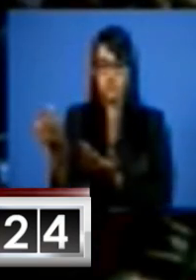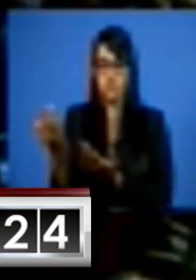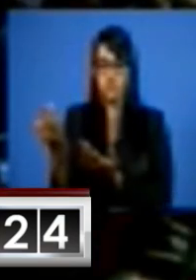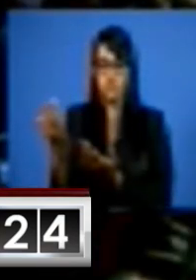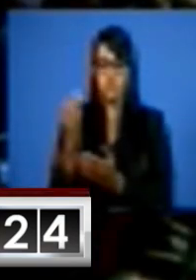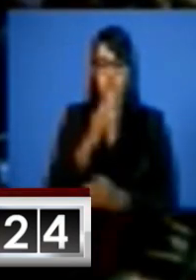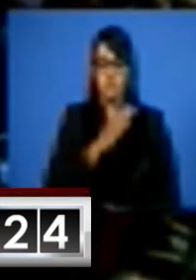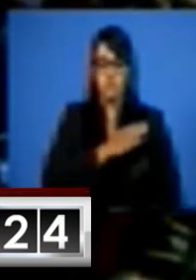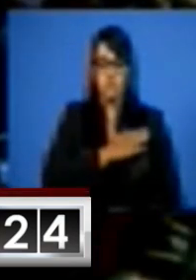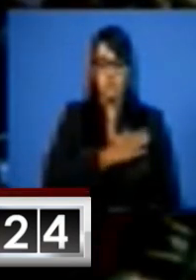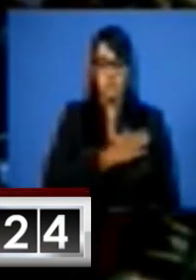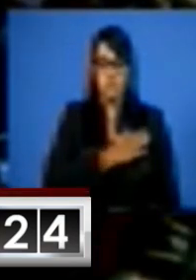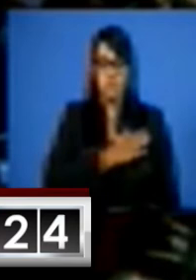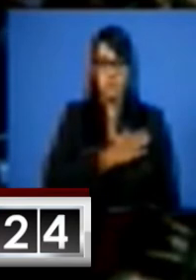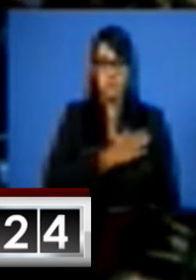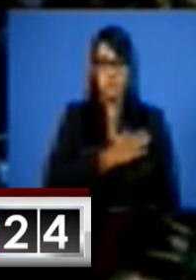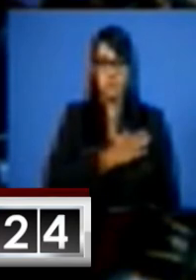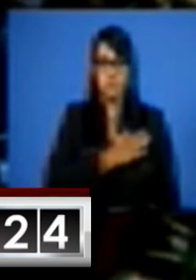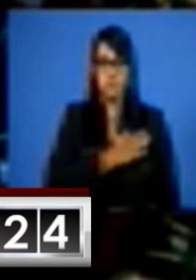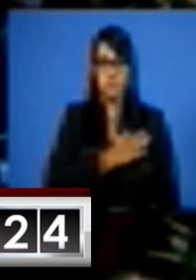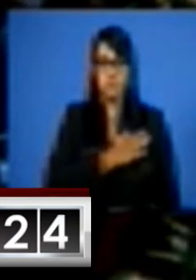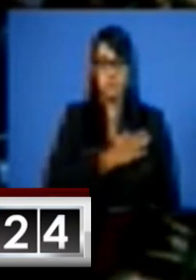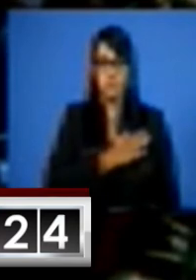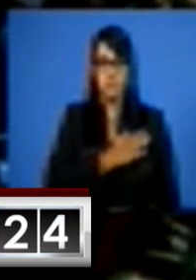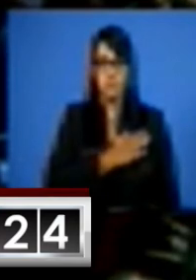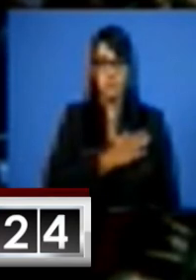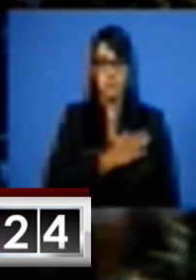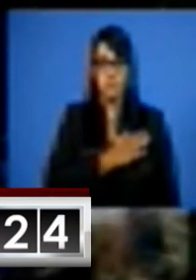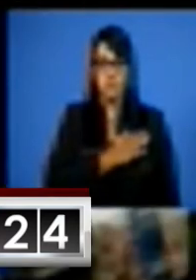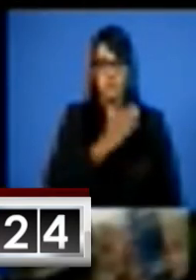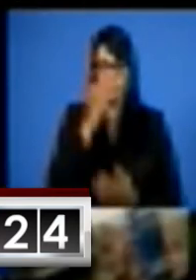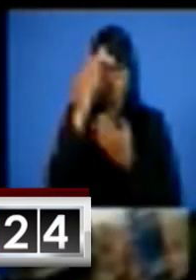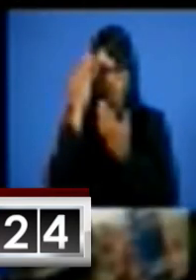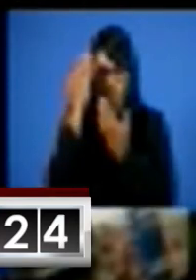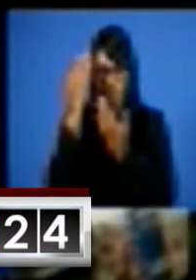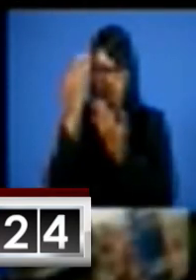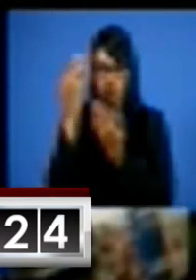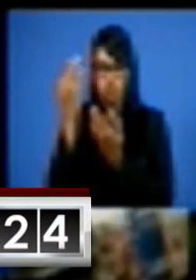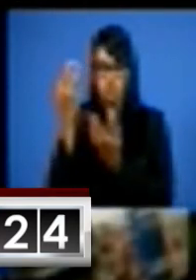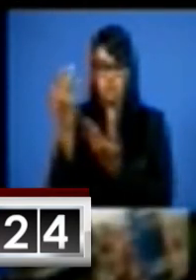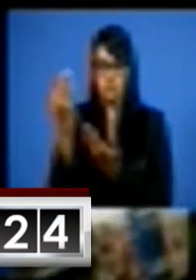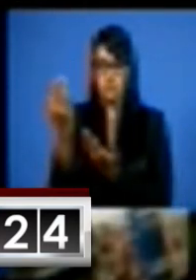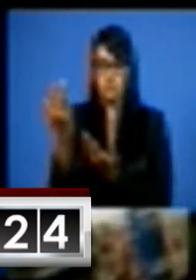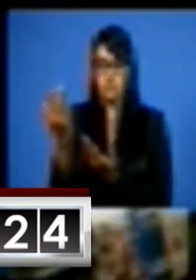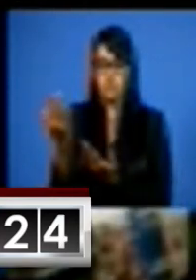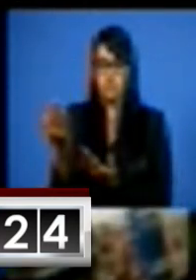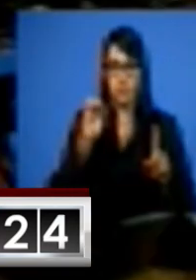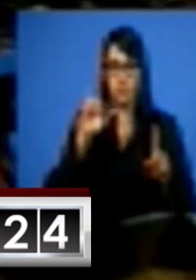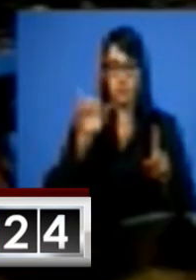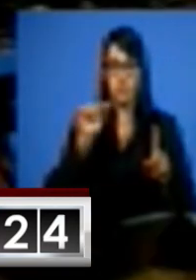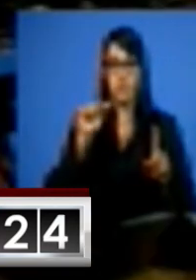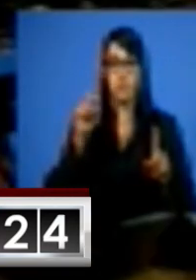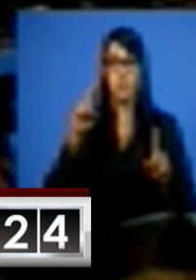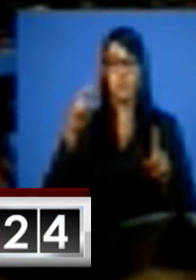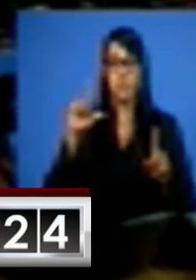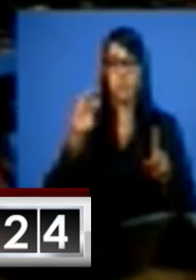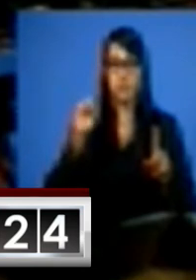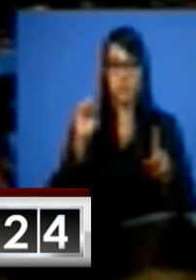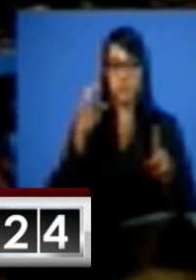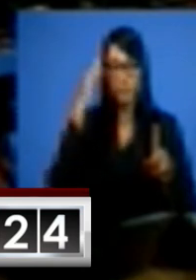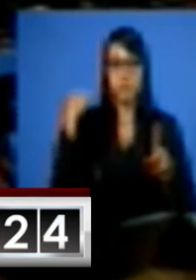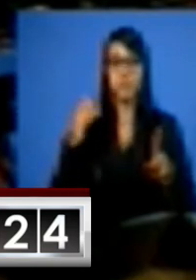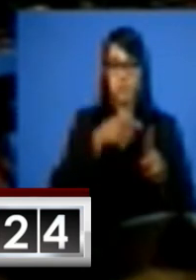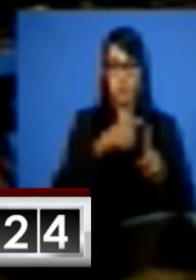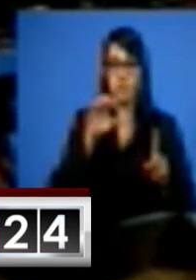destacó que en su gobierno el producto interno bruto se elevó 2.4 por ciento y en materia económica también avaló el